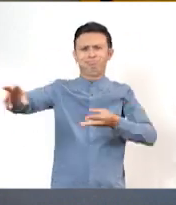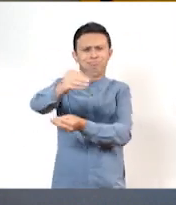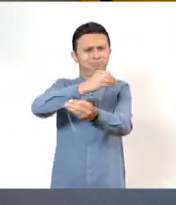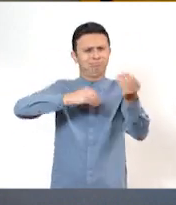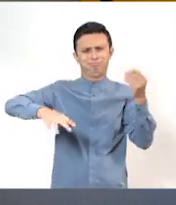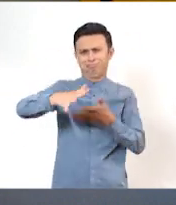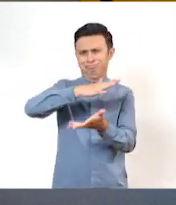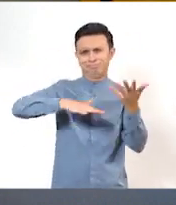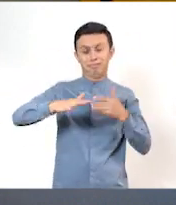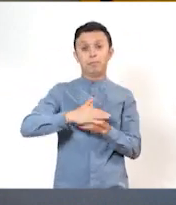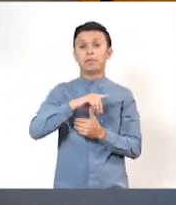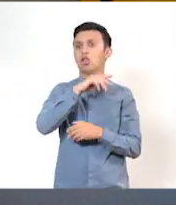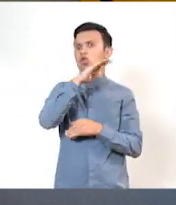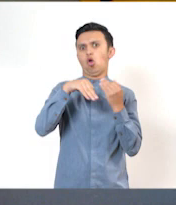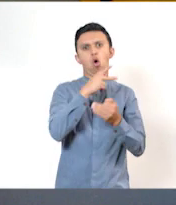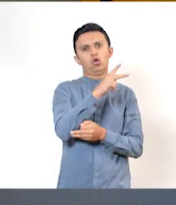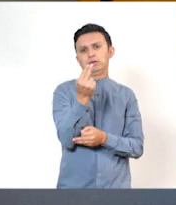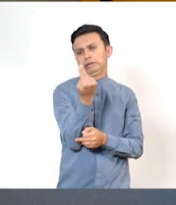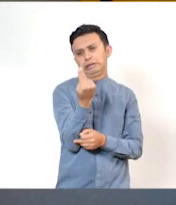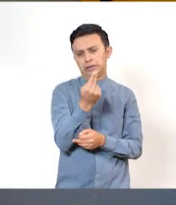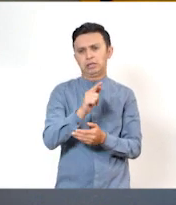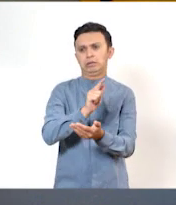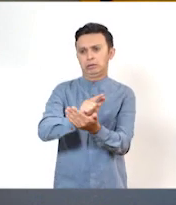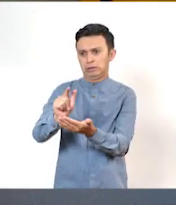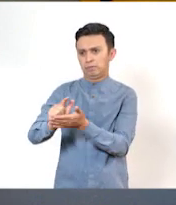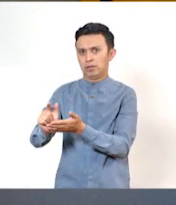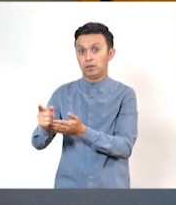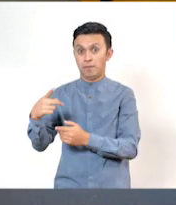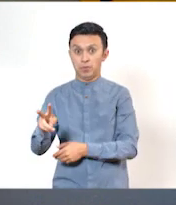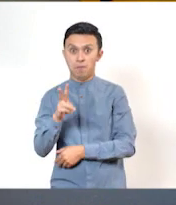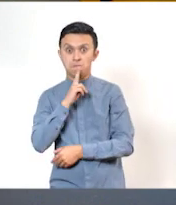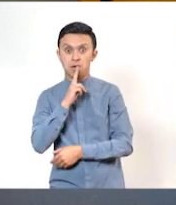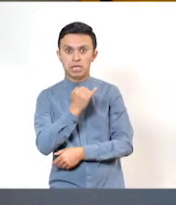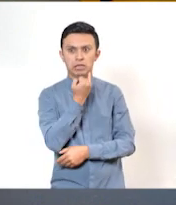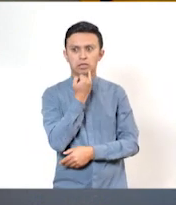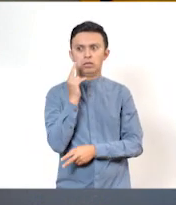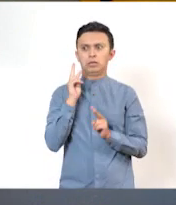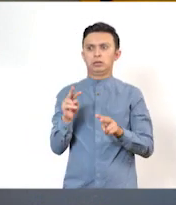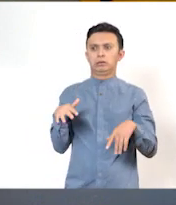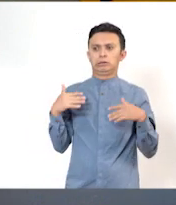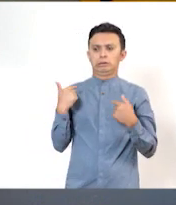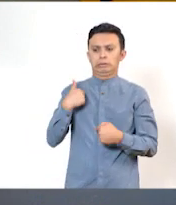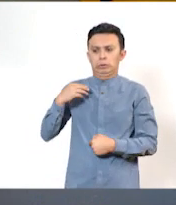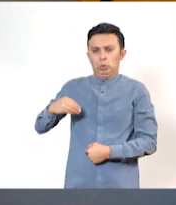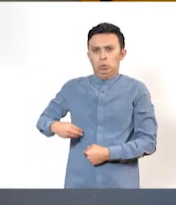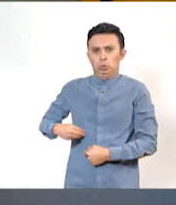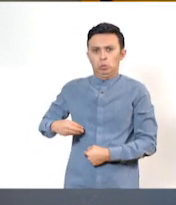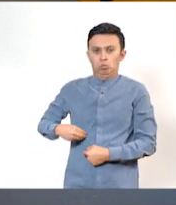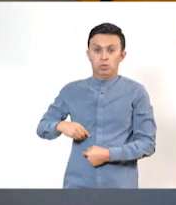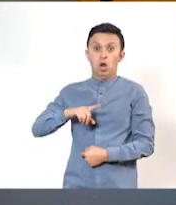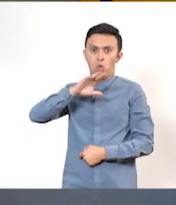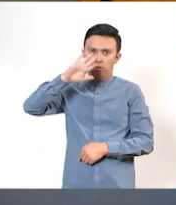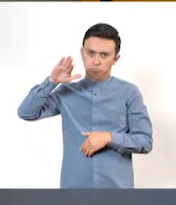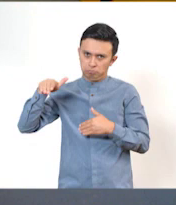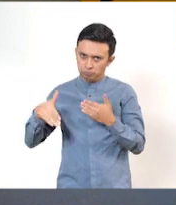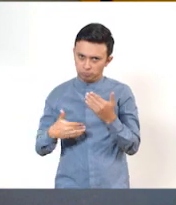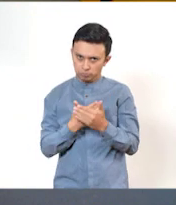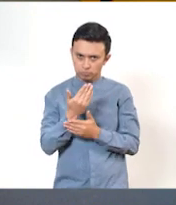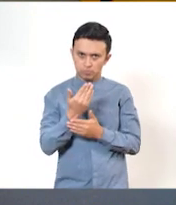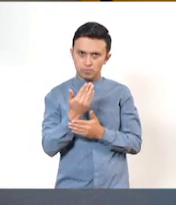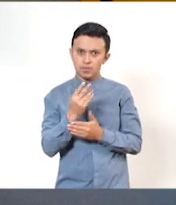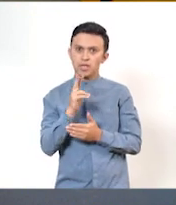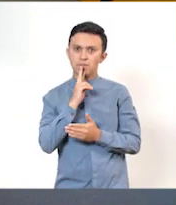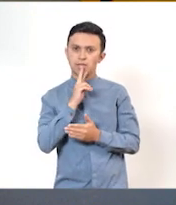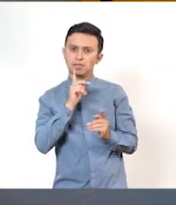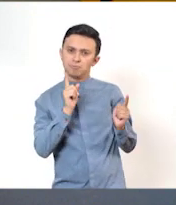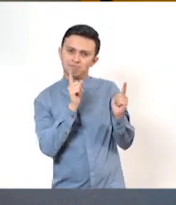limpiar. Valentina e Itzel se sintieron responsables. Al día siguiente, Valentina fue con Itzel a decirle: